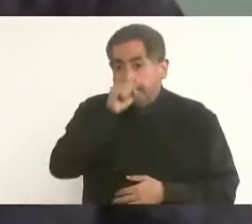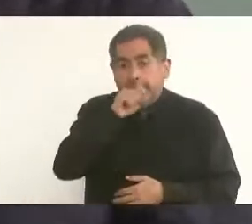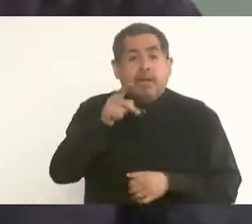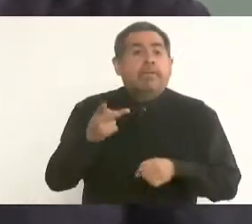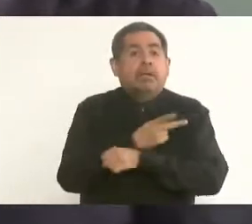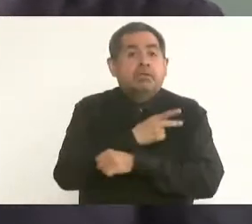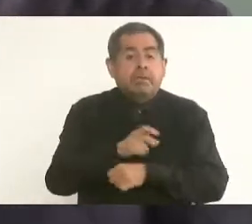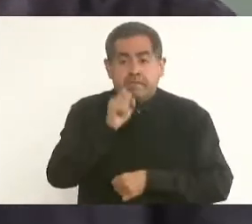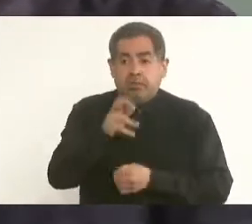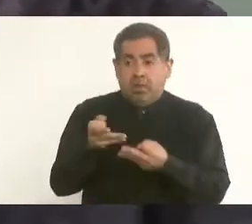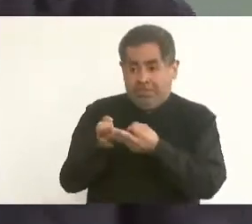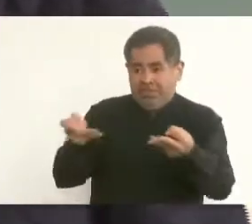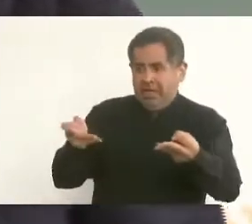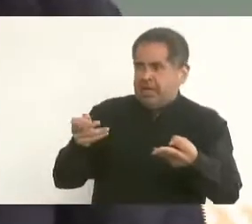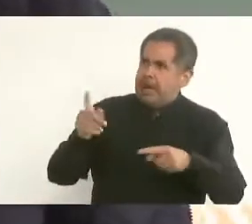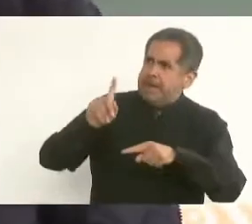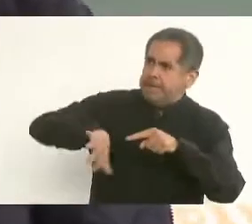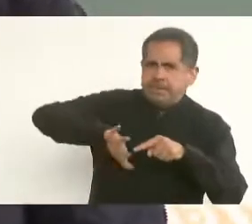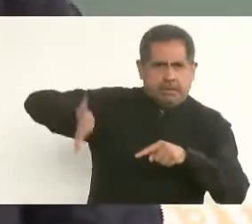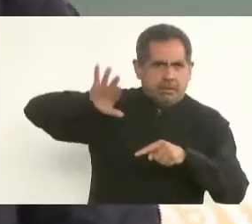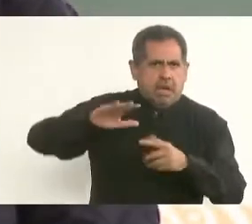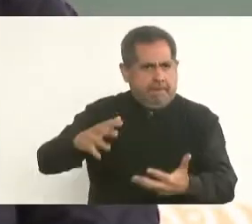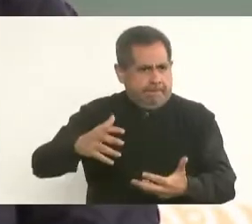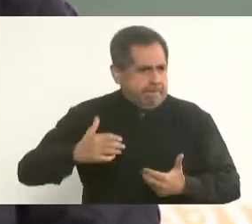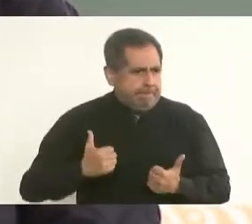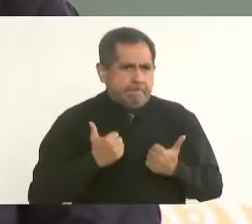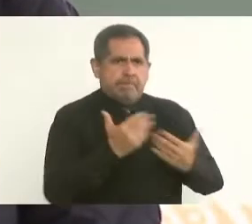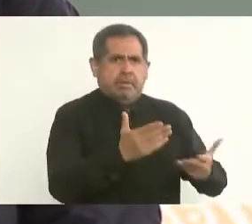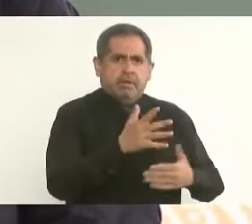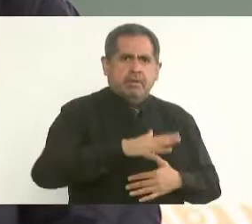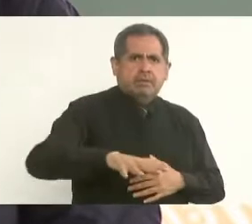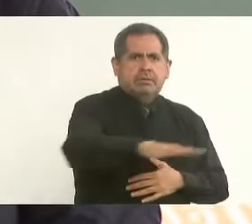tierra a los campesinos.